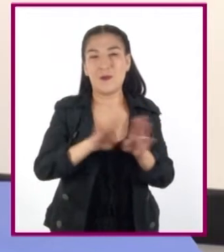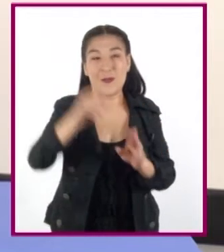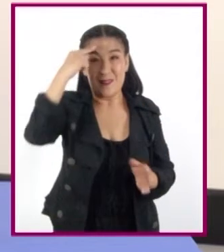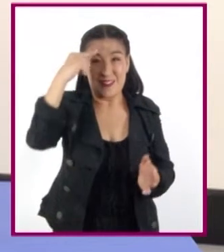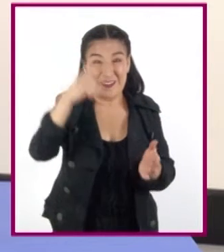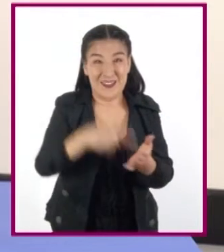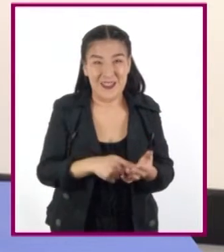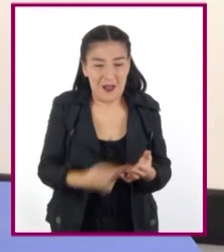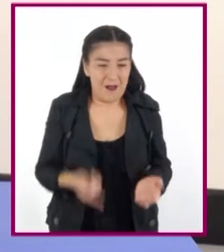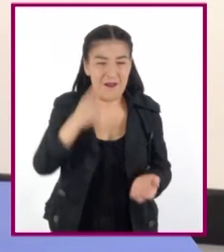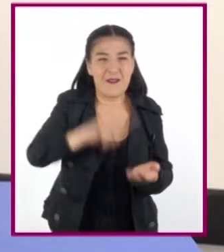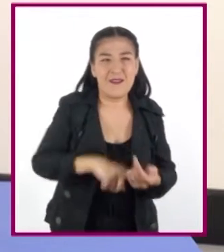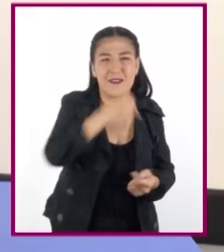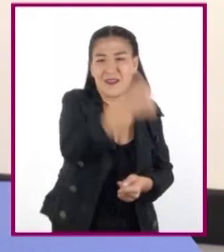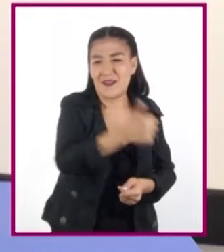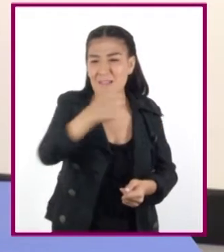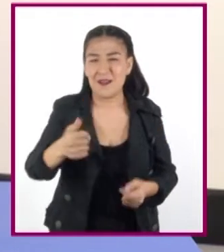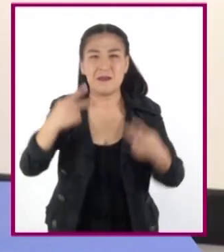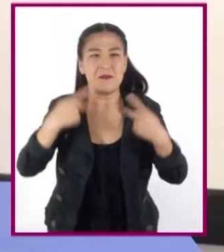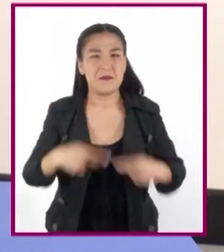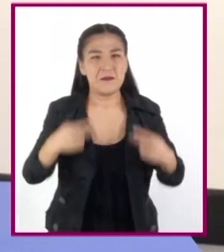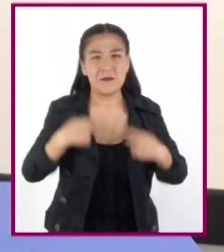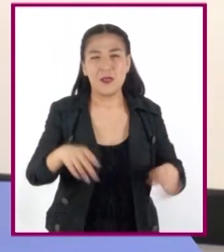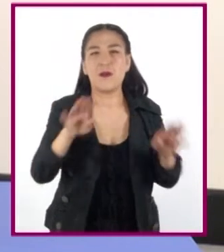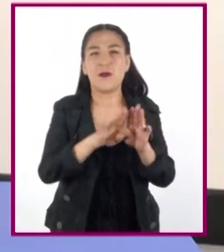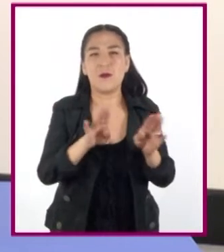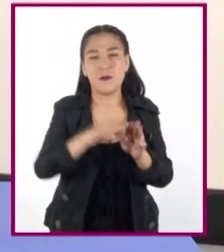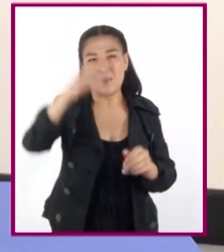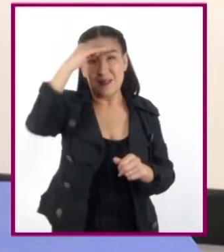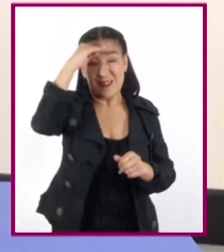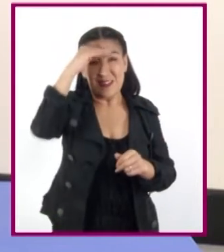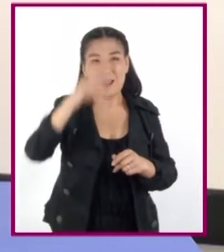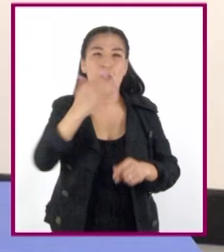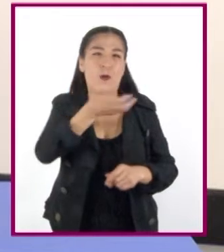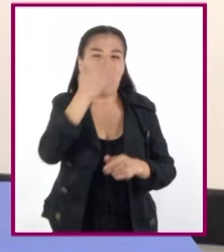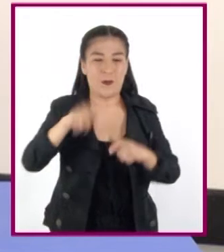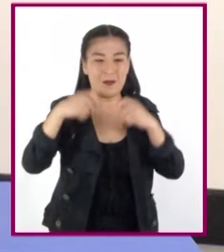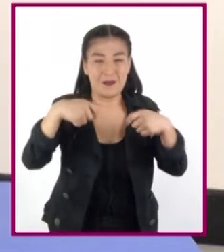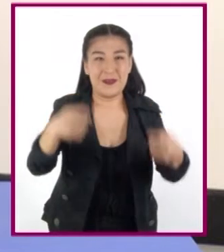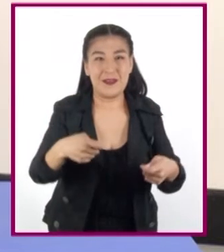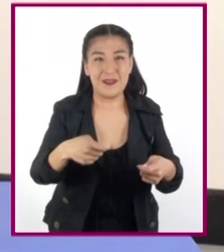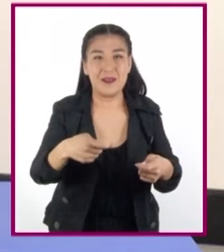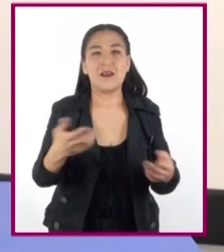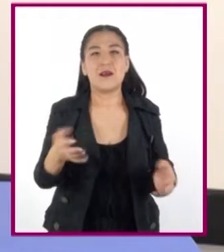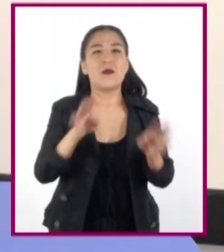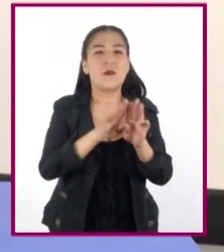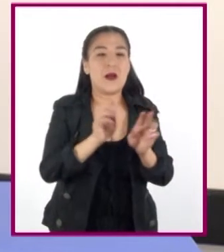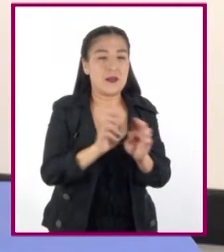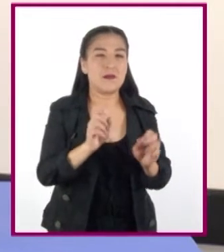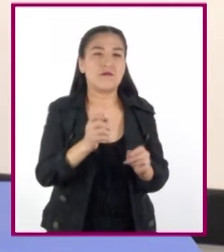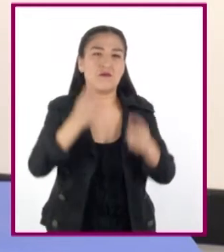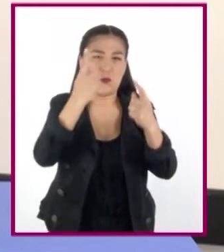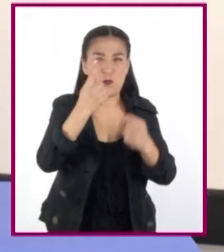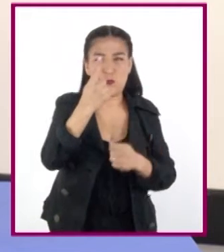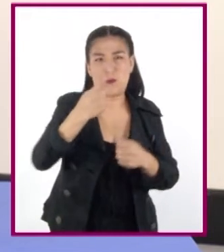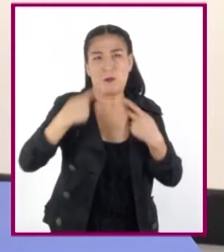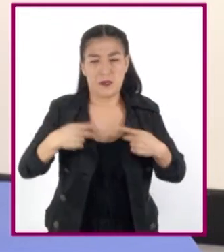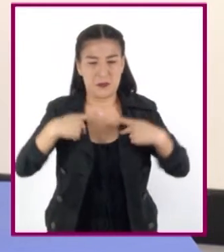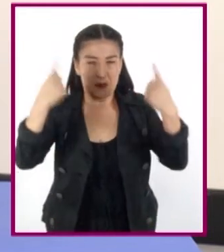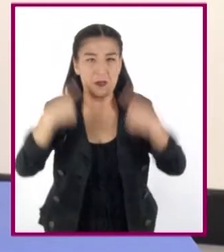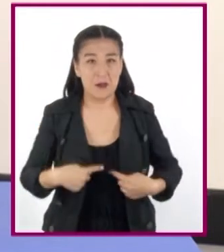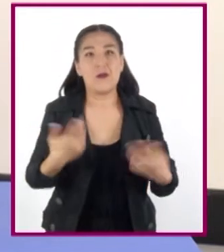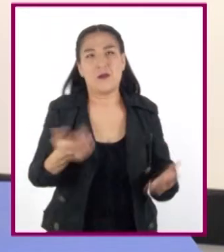acerca de cada una de nuestras emociones, desde lo macro como sociedad hasta lo micro como individuos, son